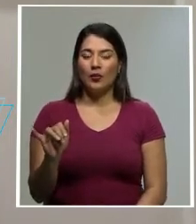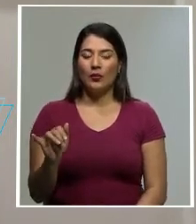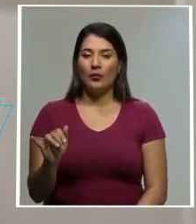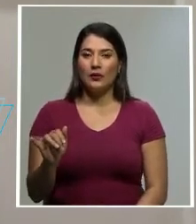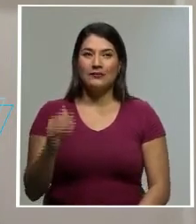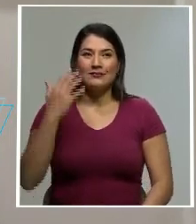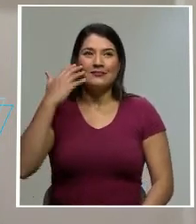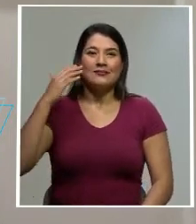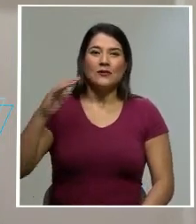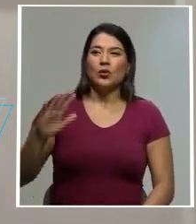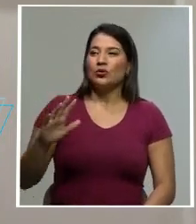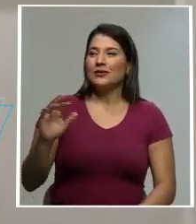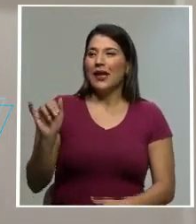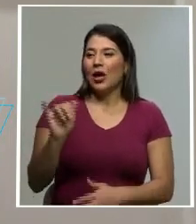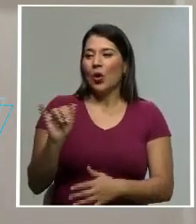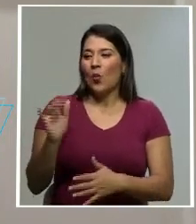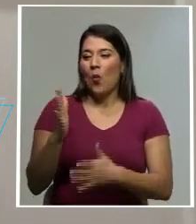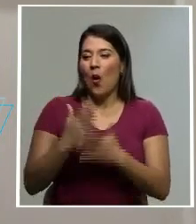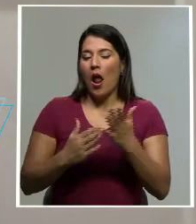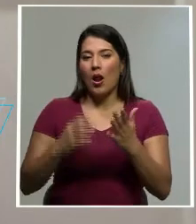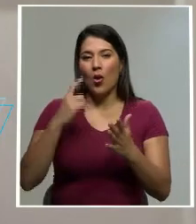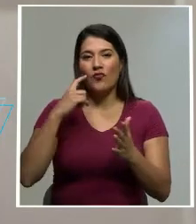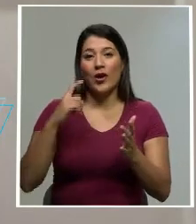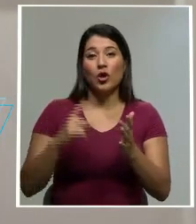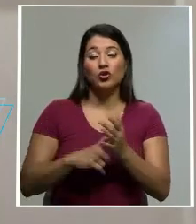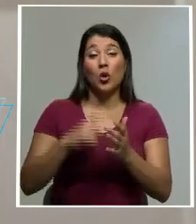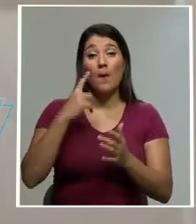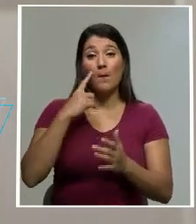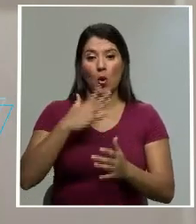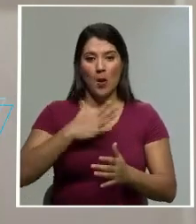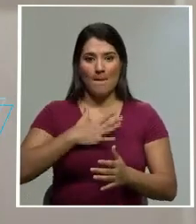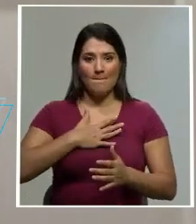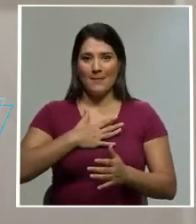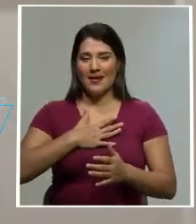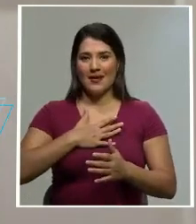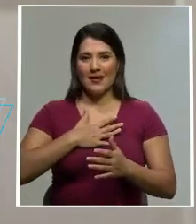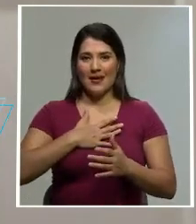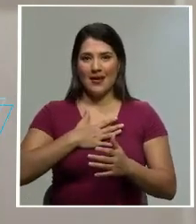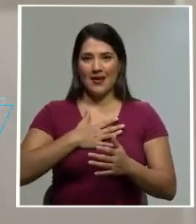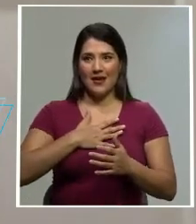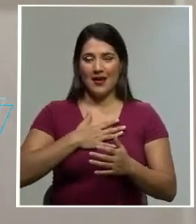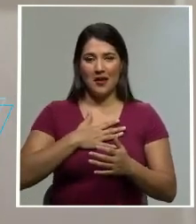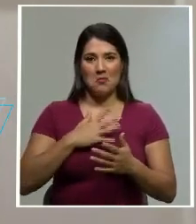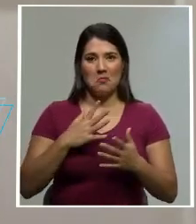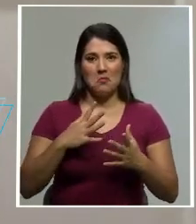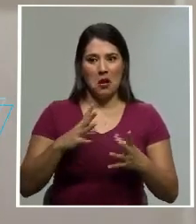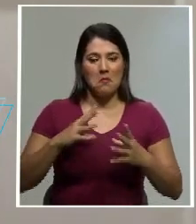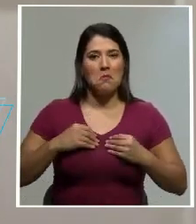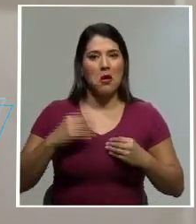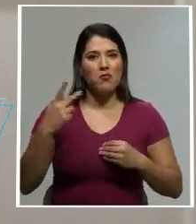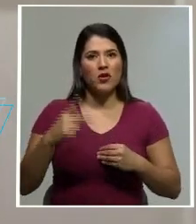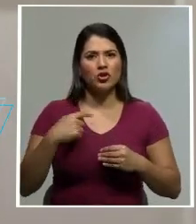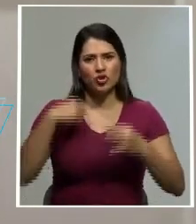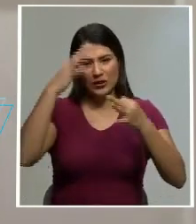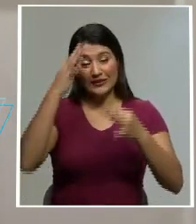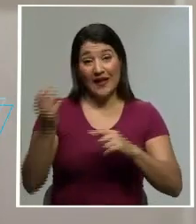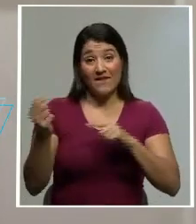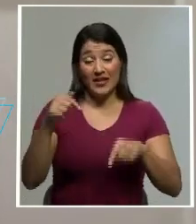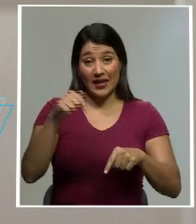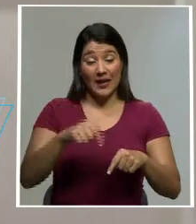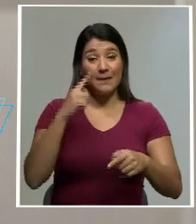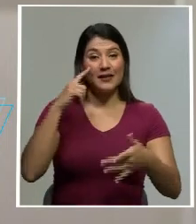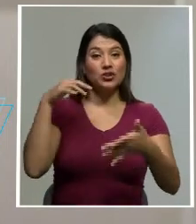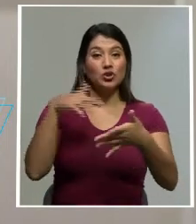de no sé, recompensa por haber hecho el salto al vacío que hice, pues decidí venirme para acá a estudiar escritura